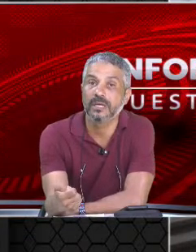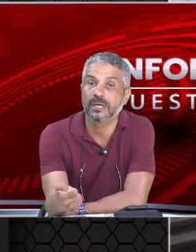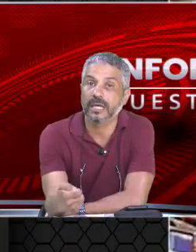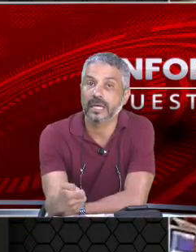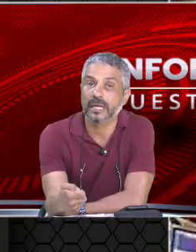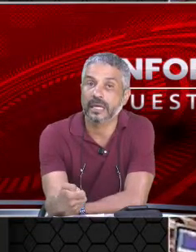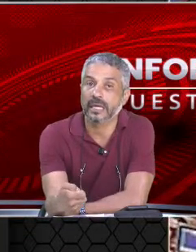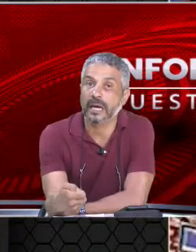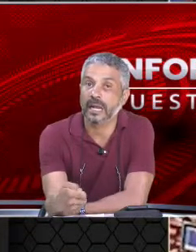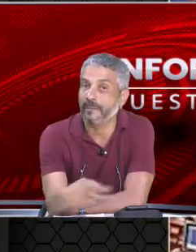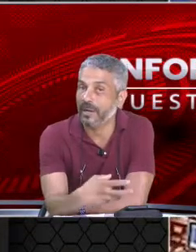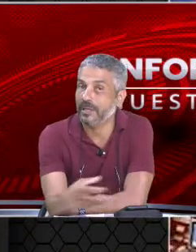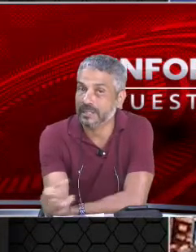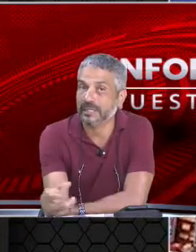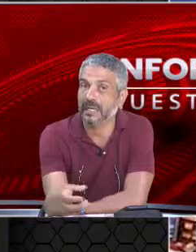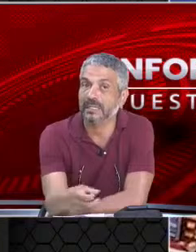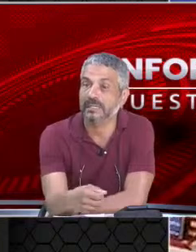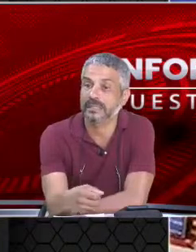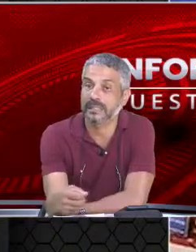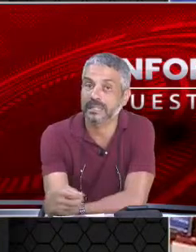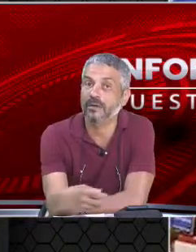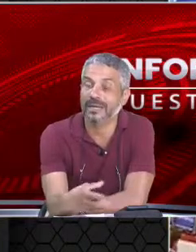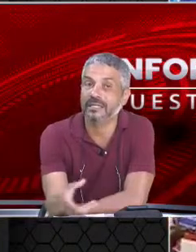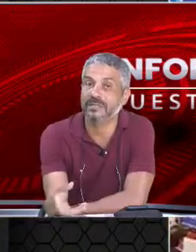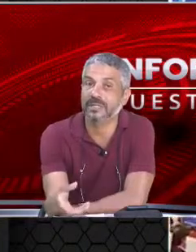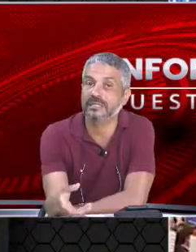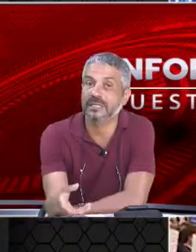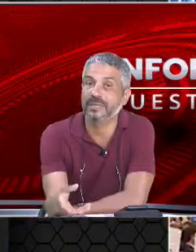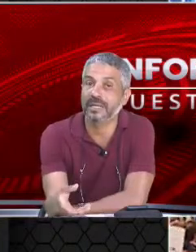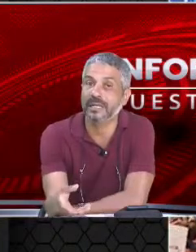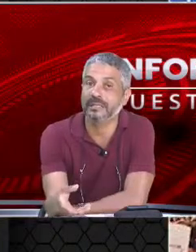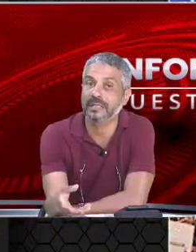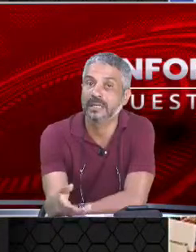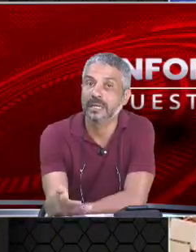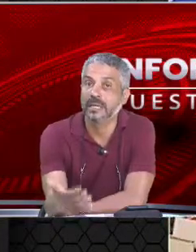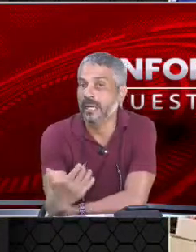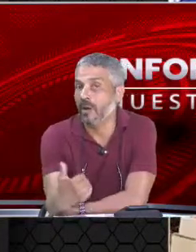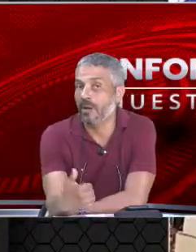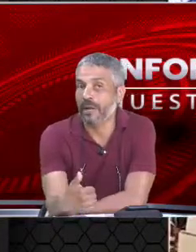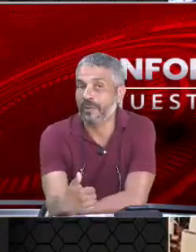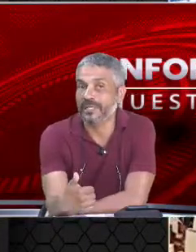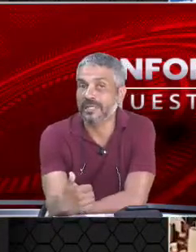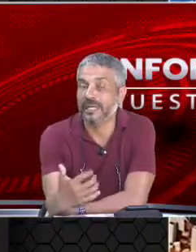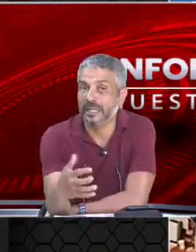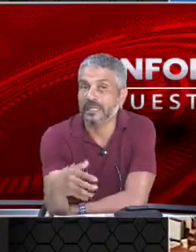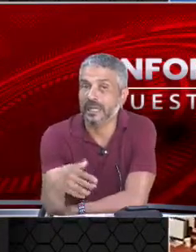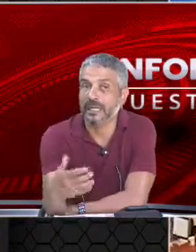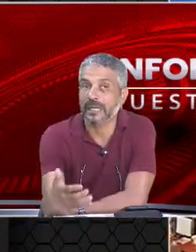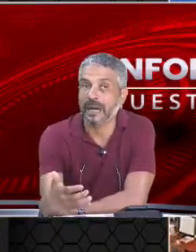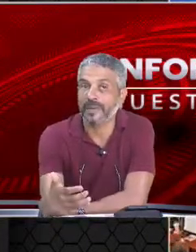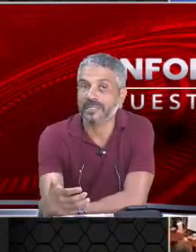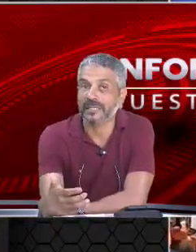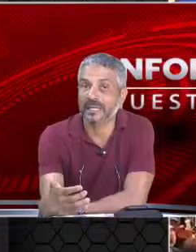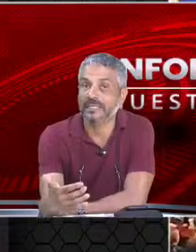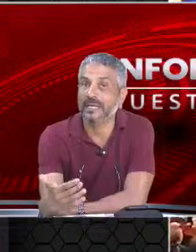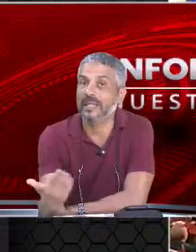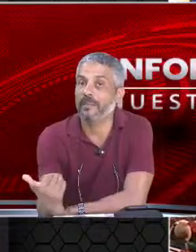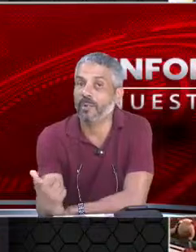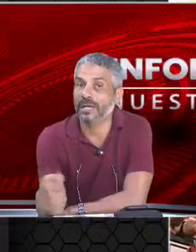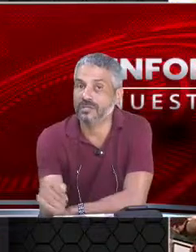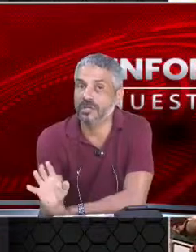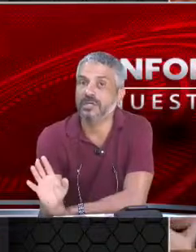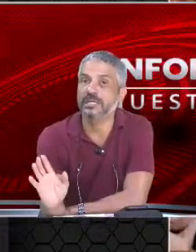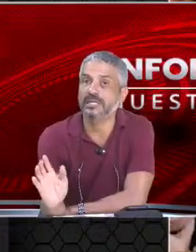cometieron al amparo de estas organizaciones criminales. Y ahora, pues, a pesar de